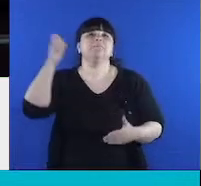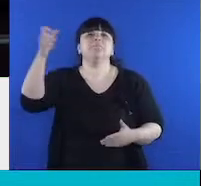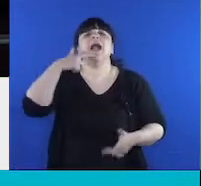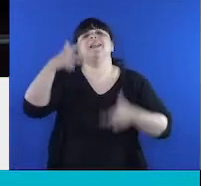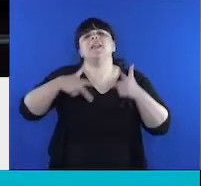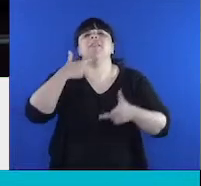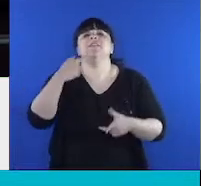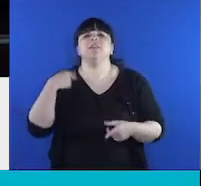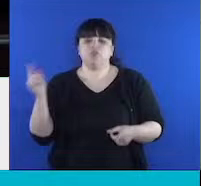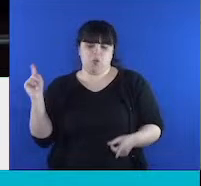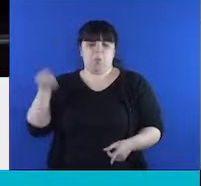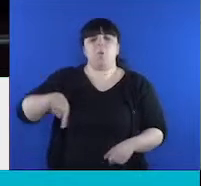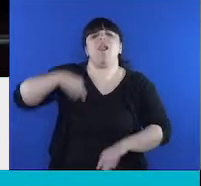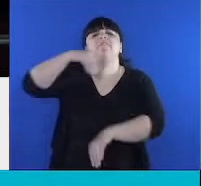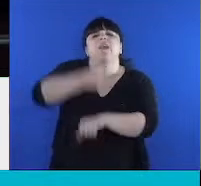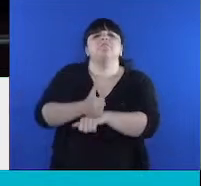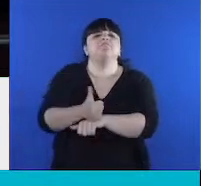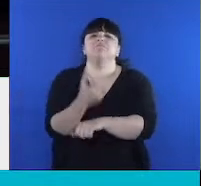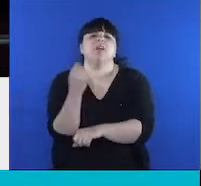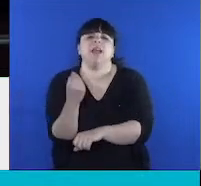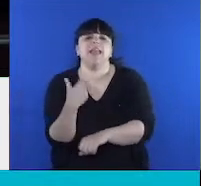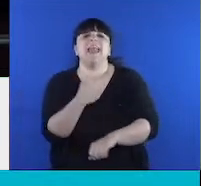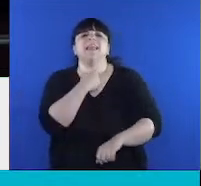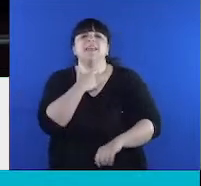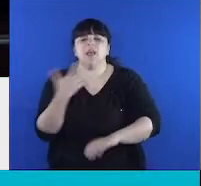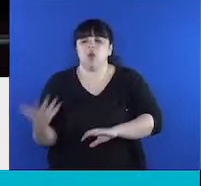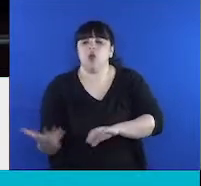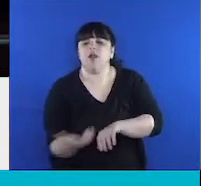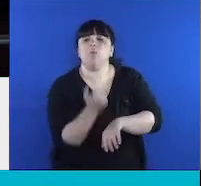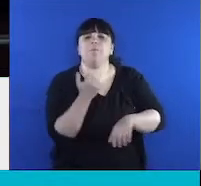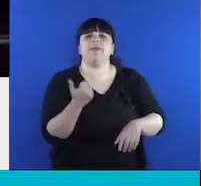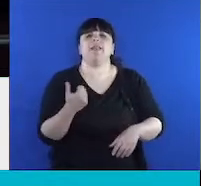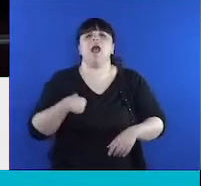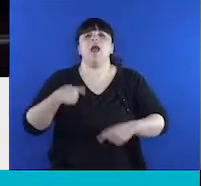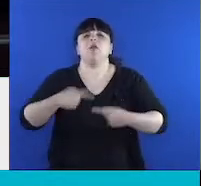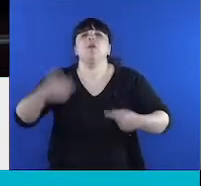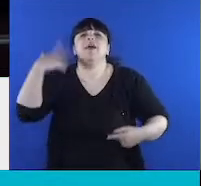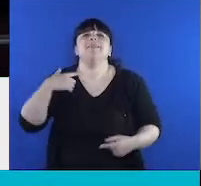y a recuperar los valores que España le transmitió al mundo en